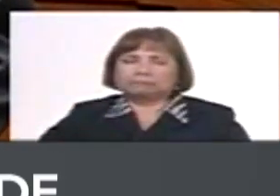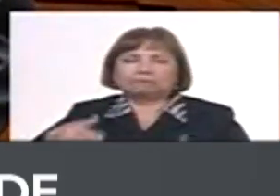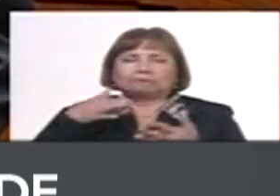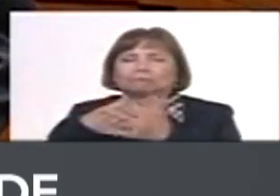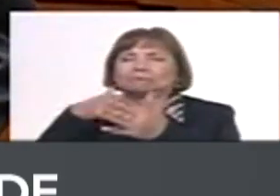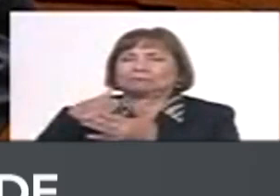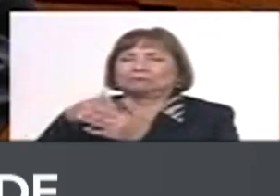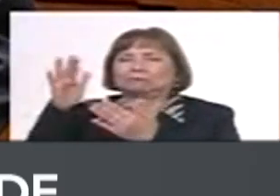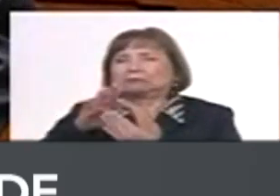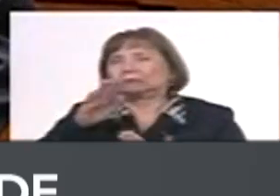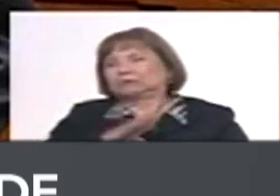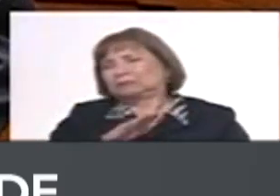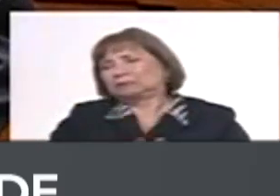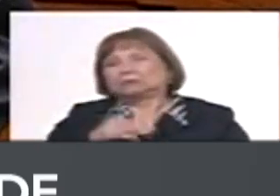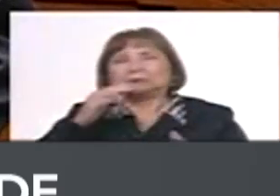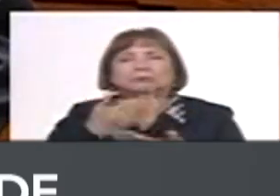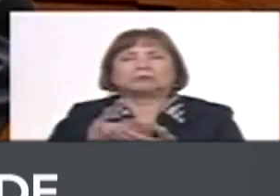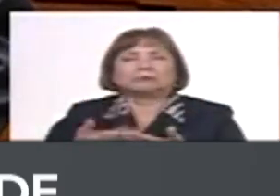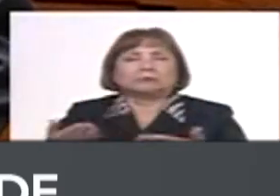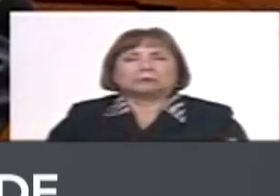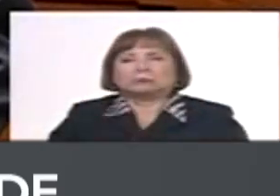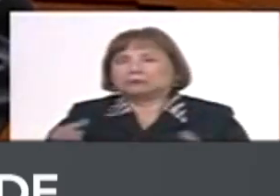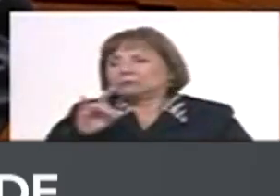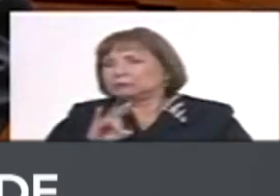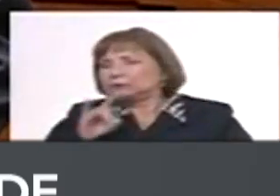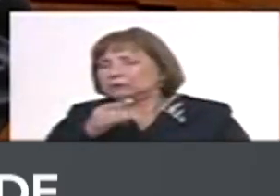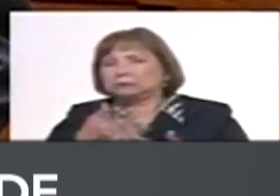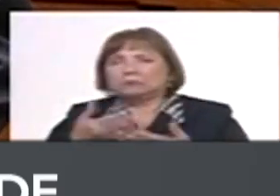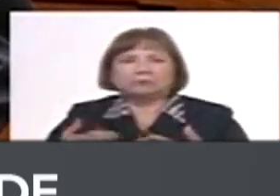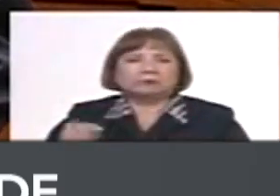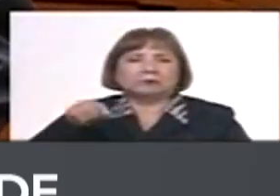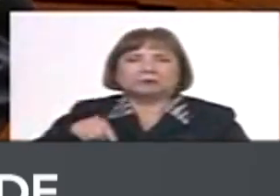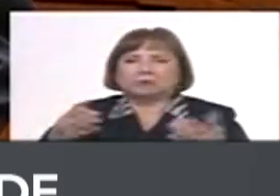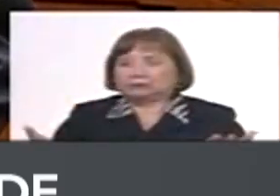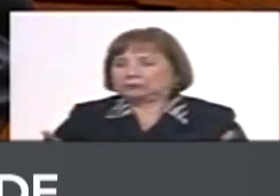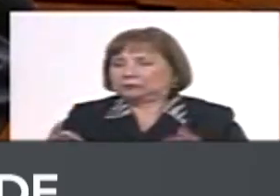ve perturbada en su materialización, como es en el presente caso.